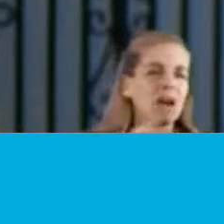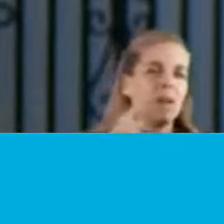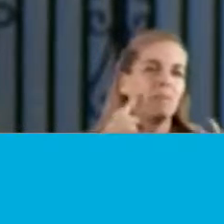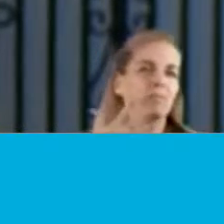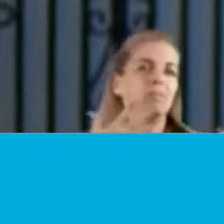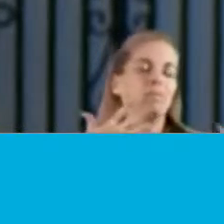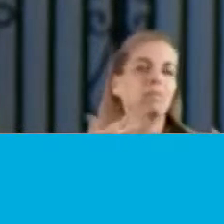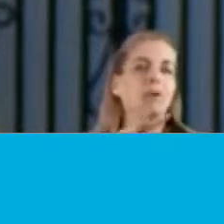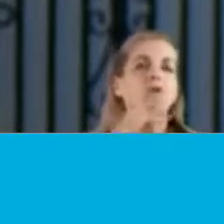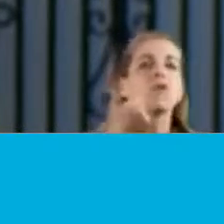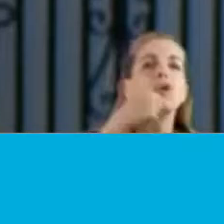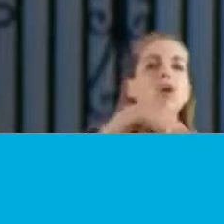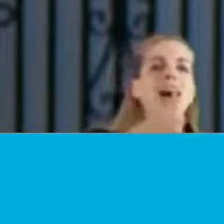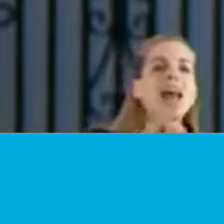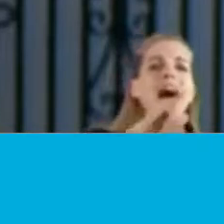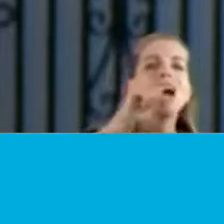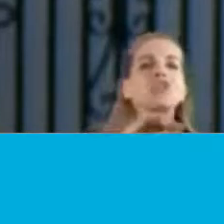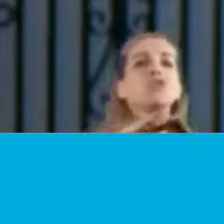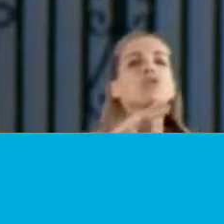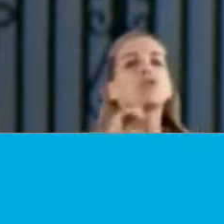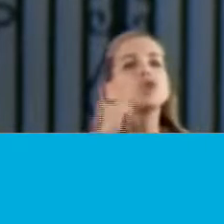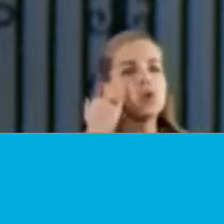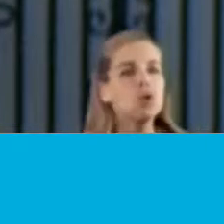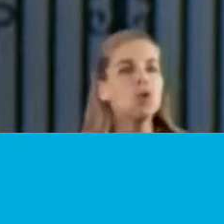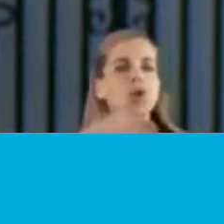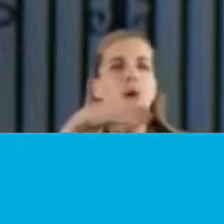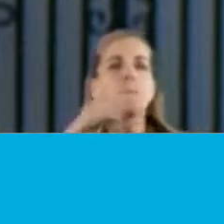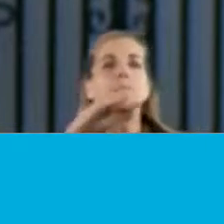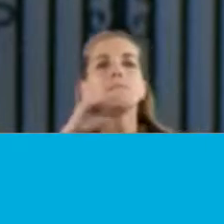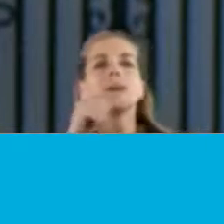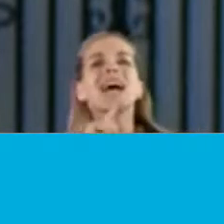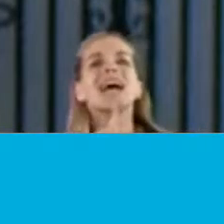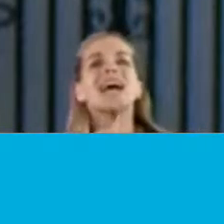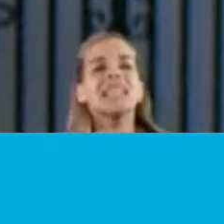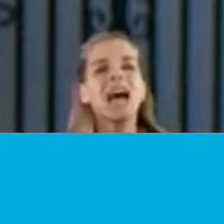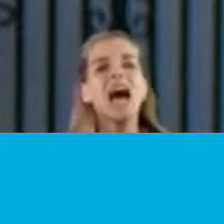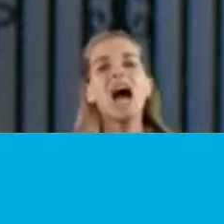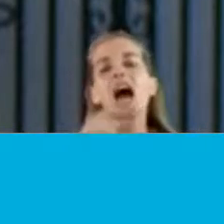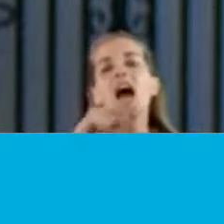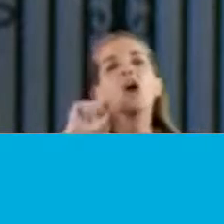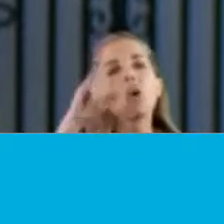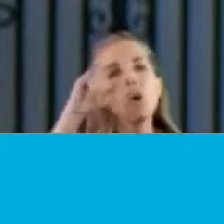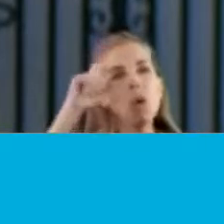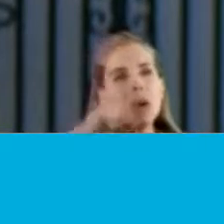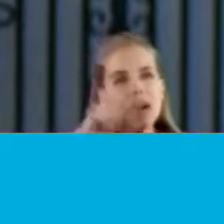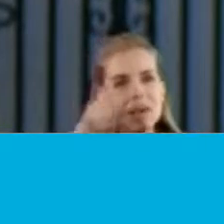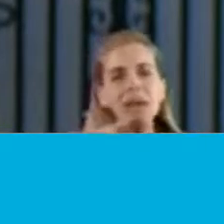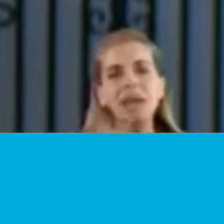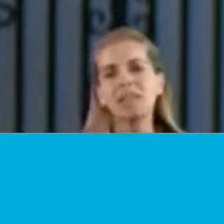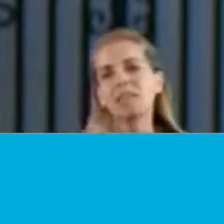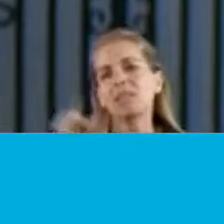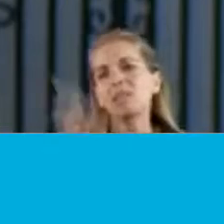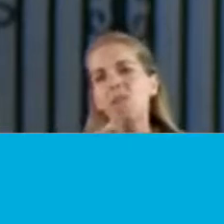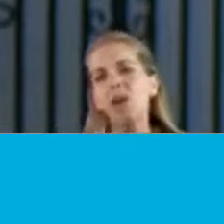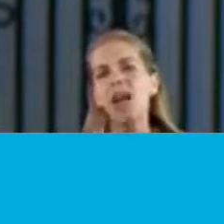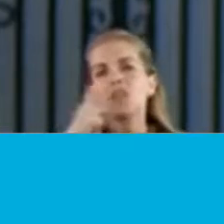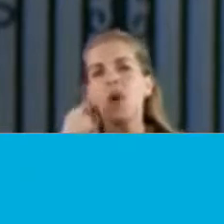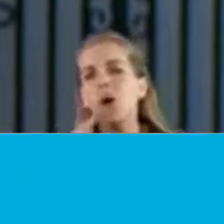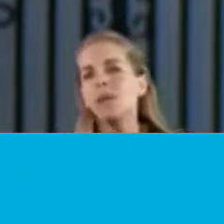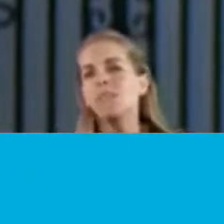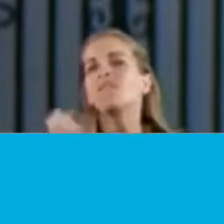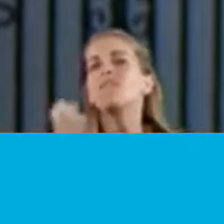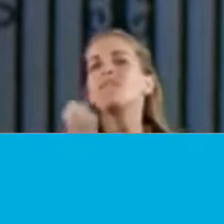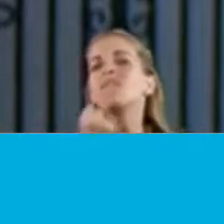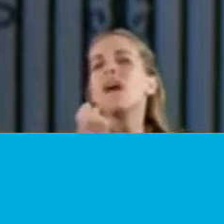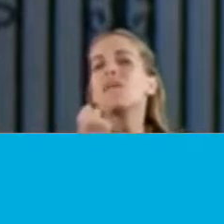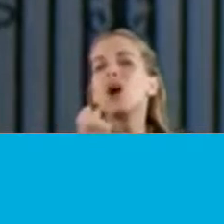Juana Azurduy, Macacha Güemes o María Remedios del Valle. En estos nombres quiero sintetizar aspectos salientes de